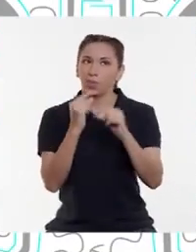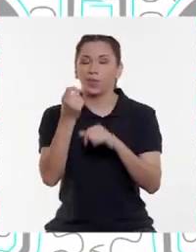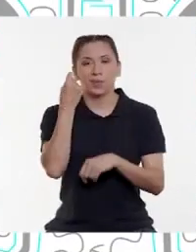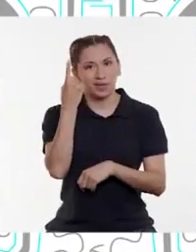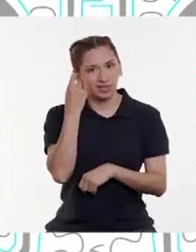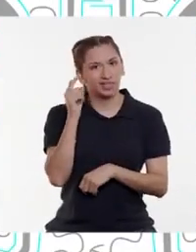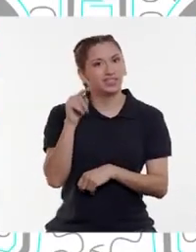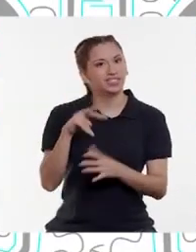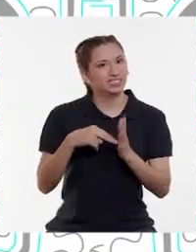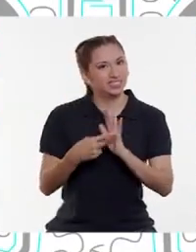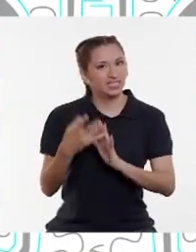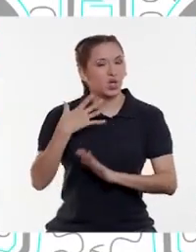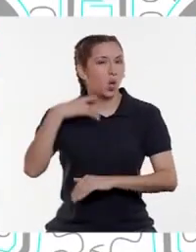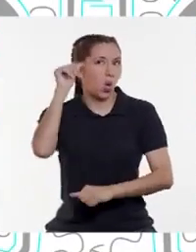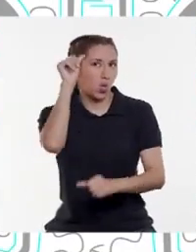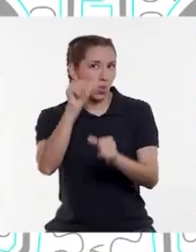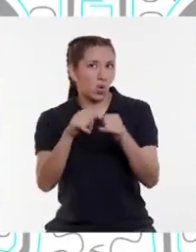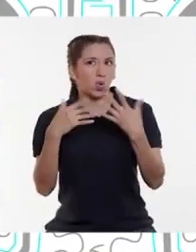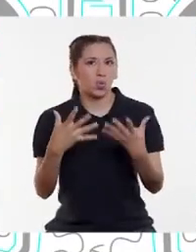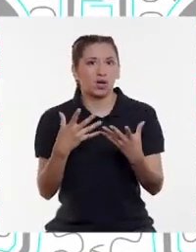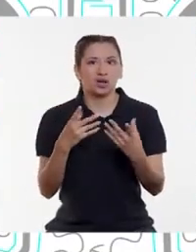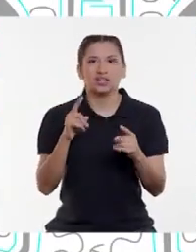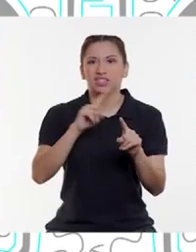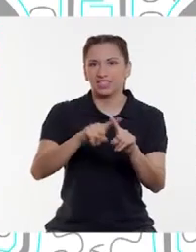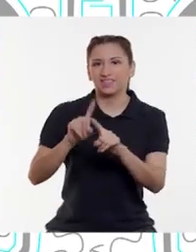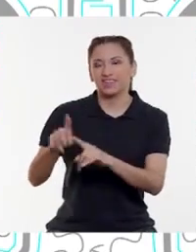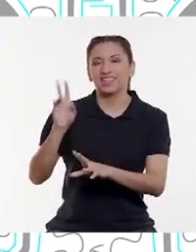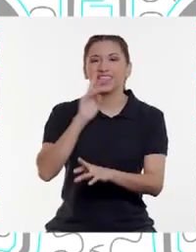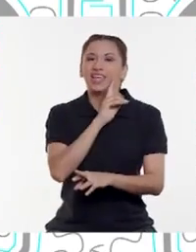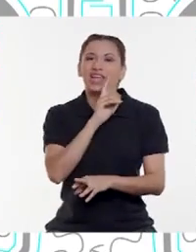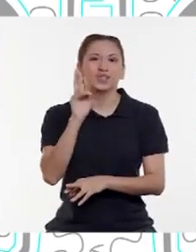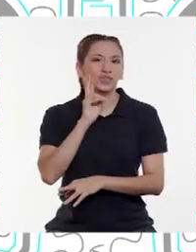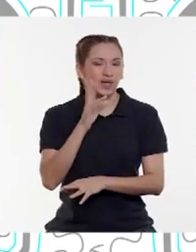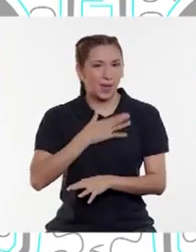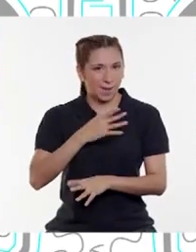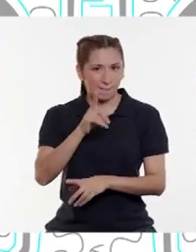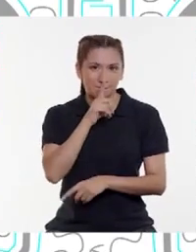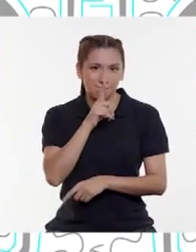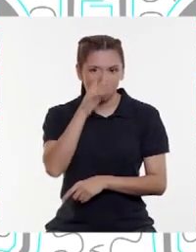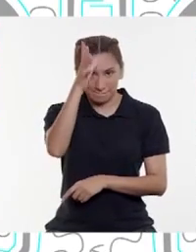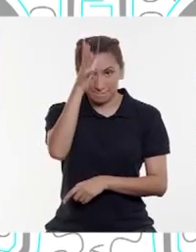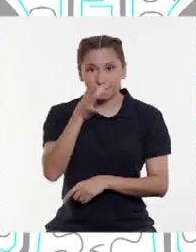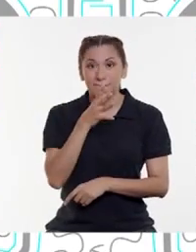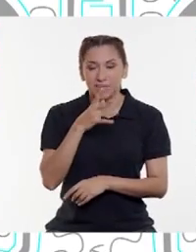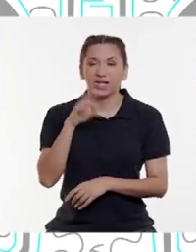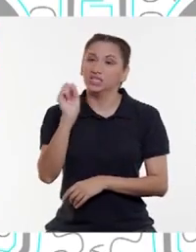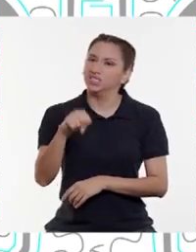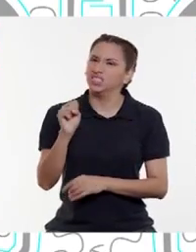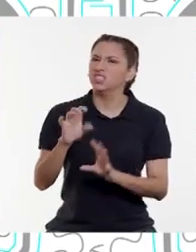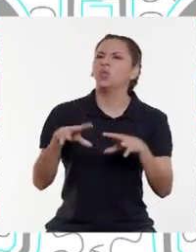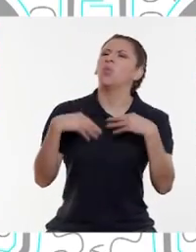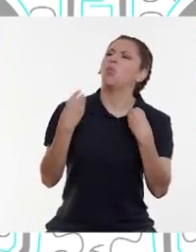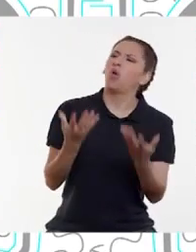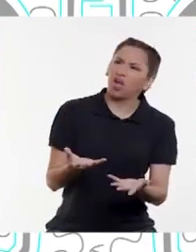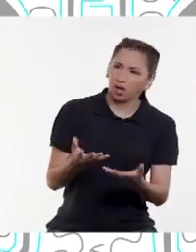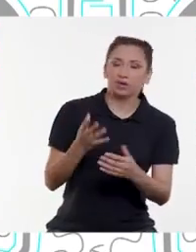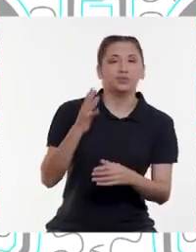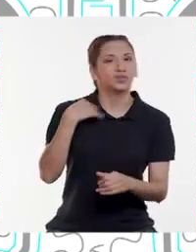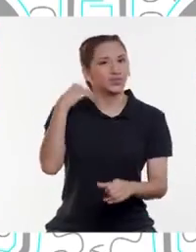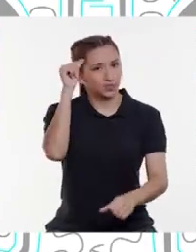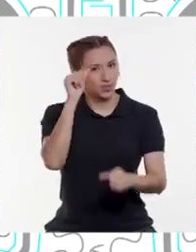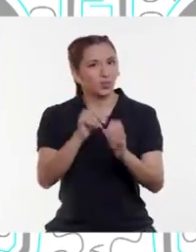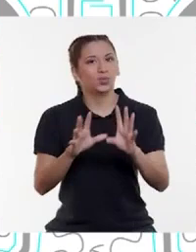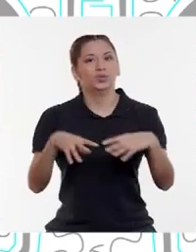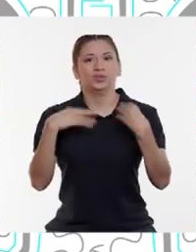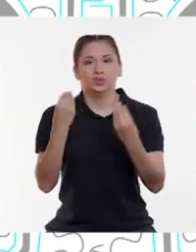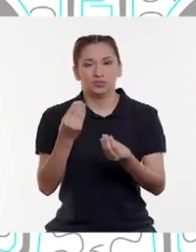entendiendo. Eso me hace recordar un poco al restaurante de mis papás. Sí. ¿Por qué? Me